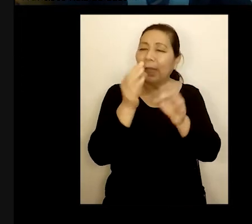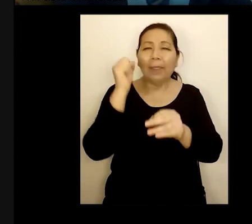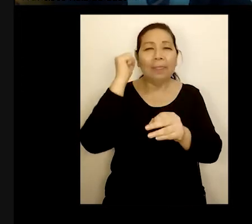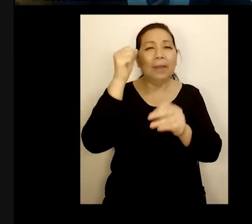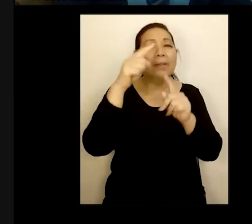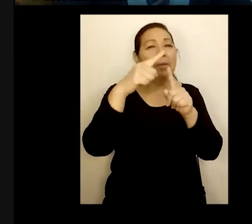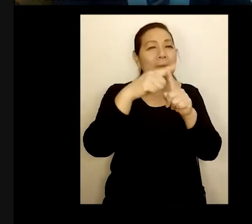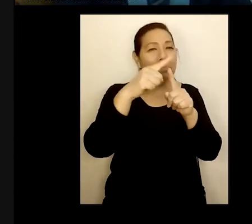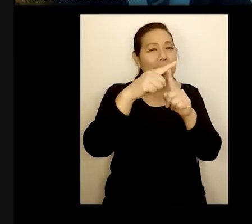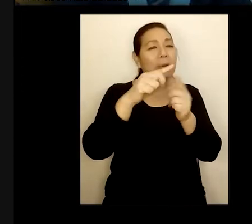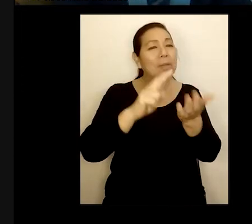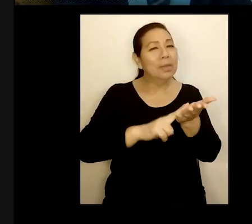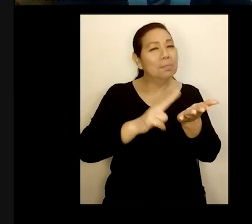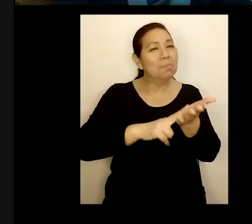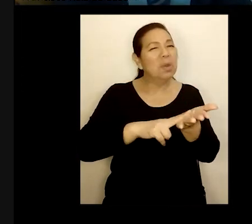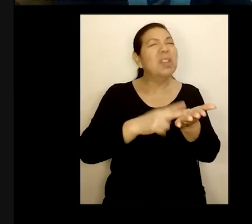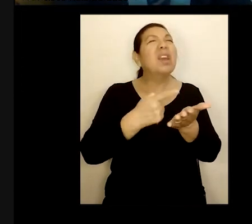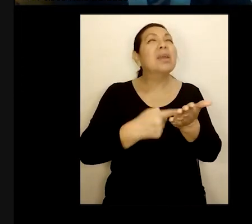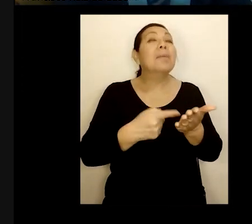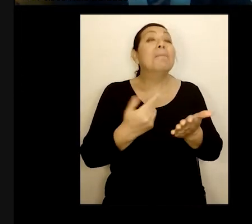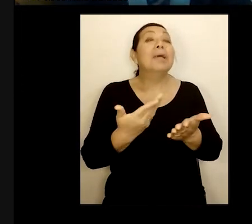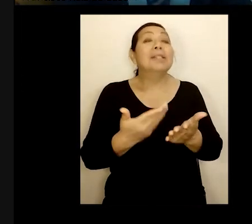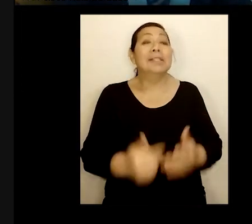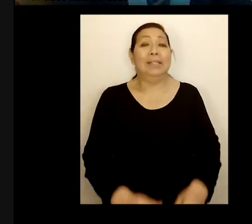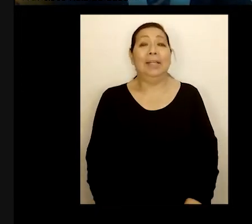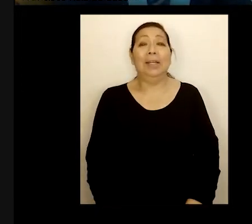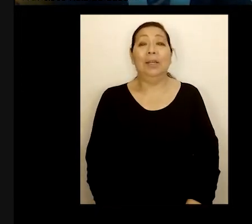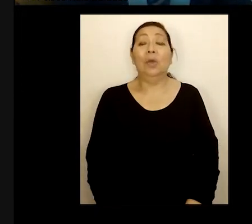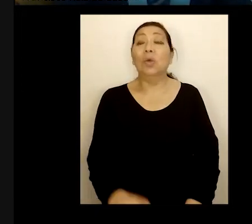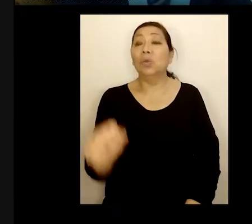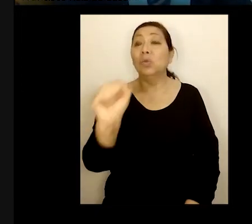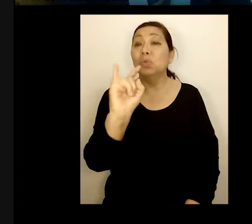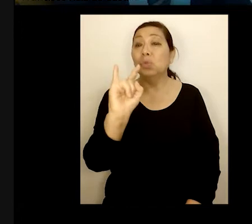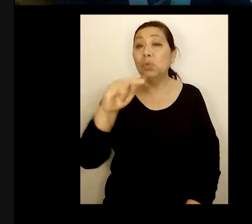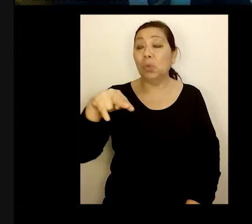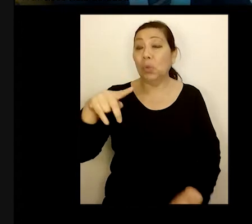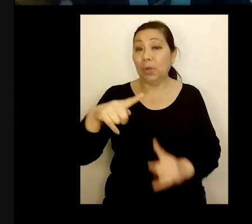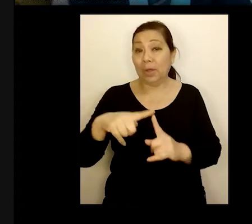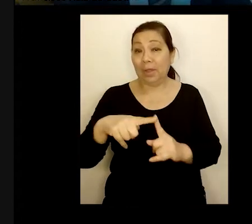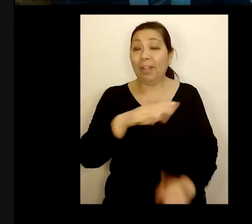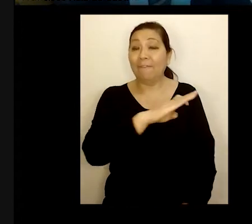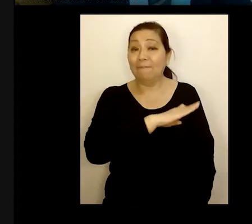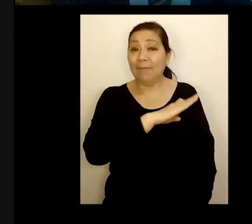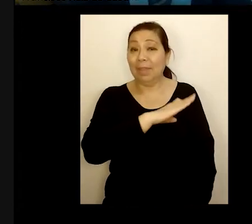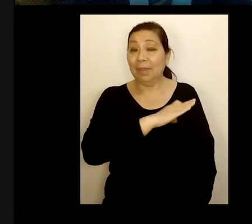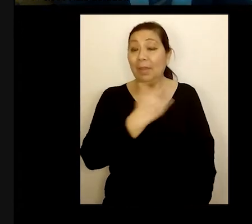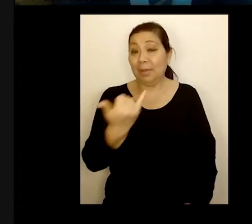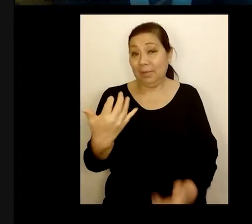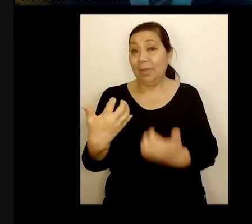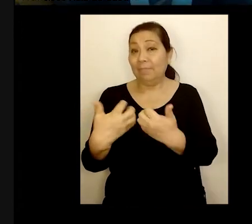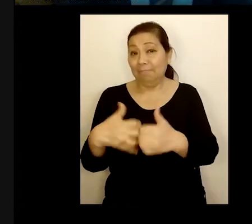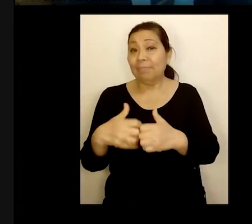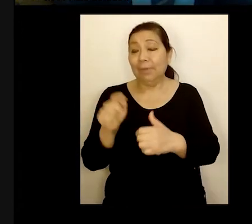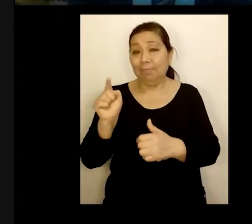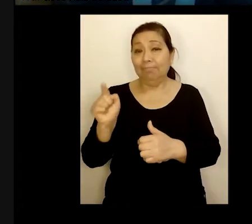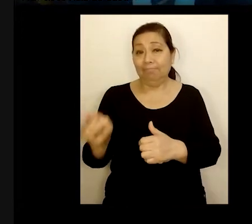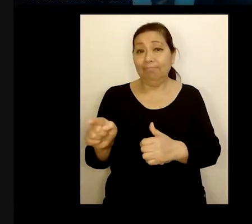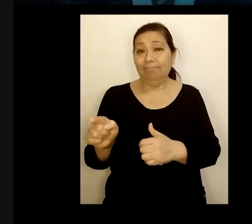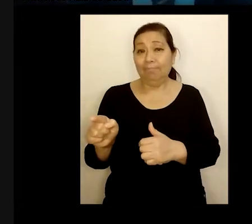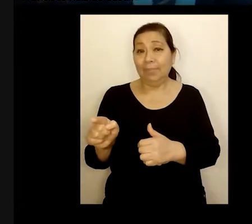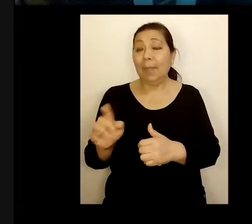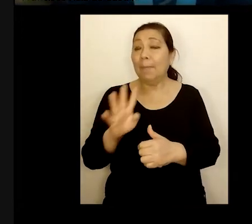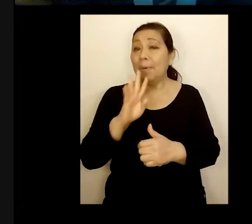derecho tributario. ¿Qué es lo que pasó? SUNAT fiscaliza a esta empresa para